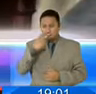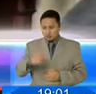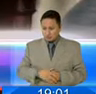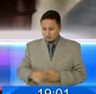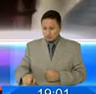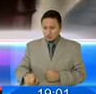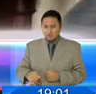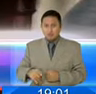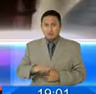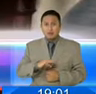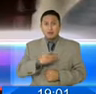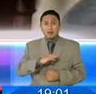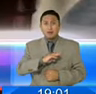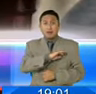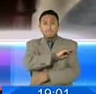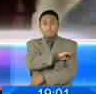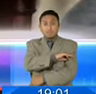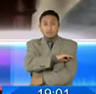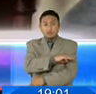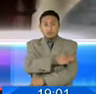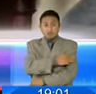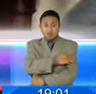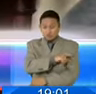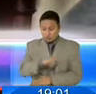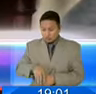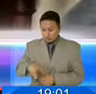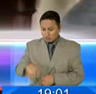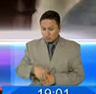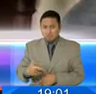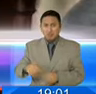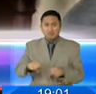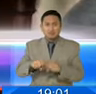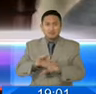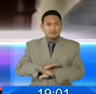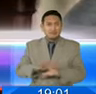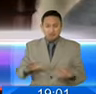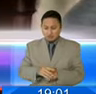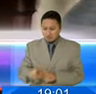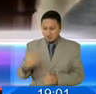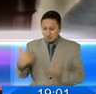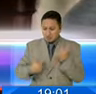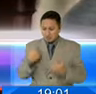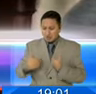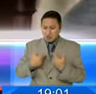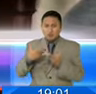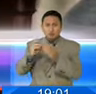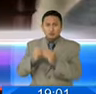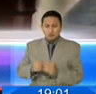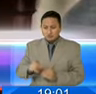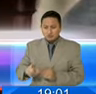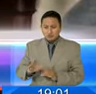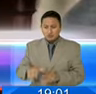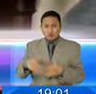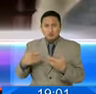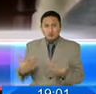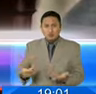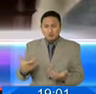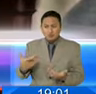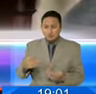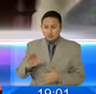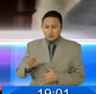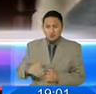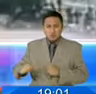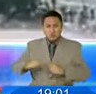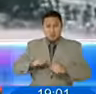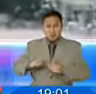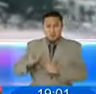Misioneros españoles los conocí me encantó su vida su alegría su formación su manera de ser su entrega y su